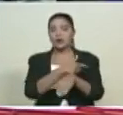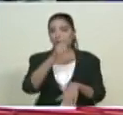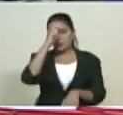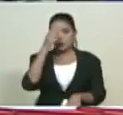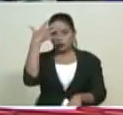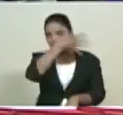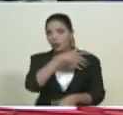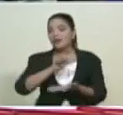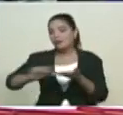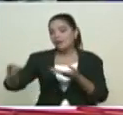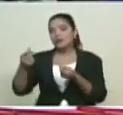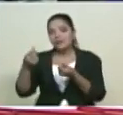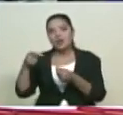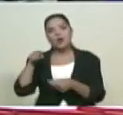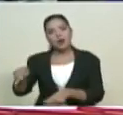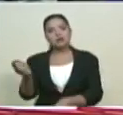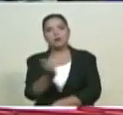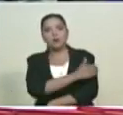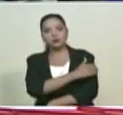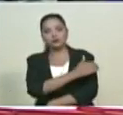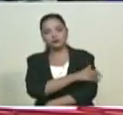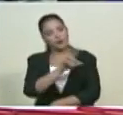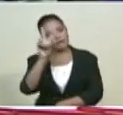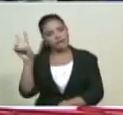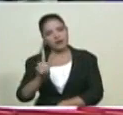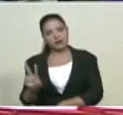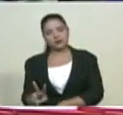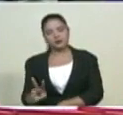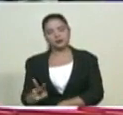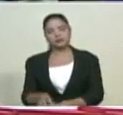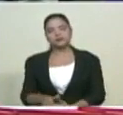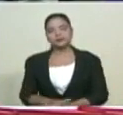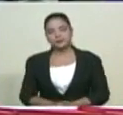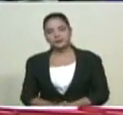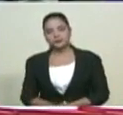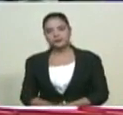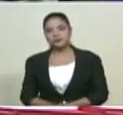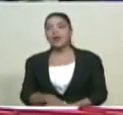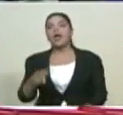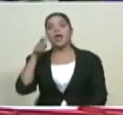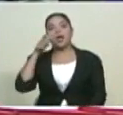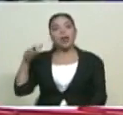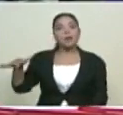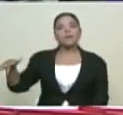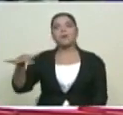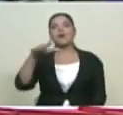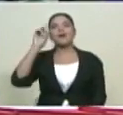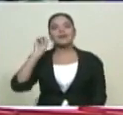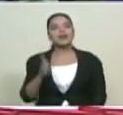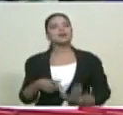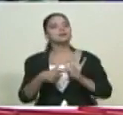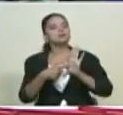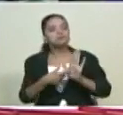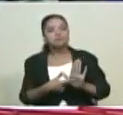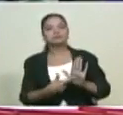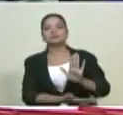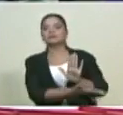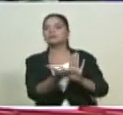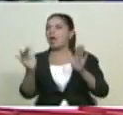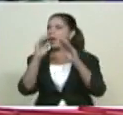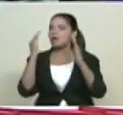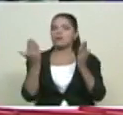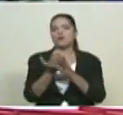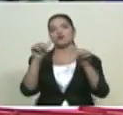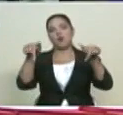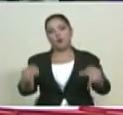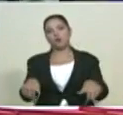dando dinero en efectivo a la oposición venezolana. Más allá de todo esto, que el pueblo le dé una lección al mundo entero el día